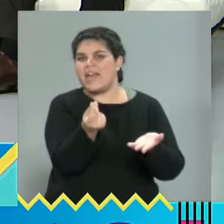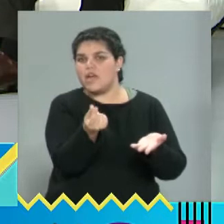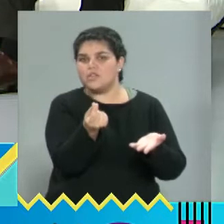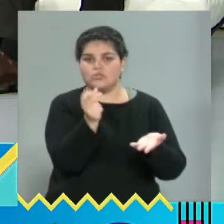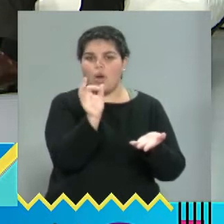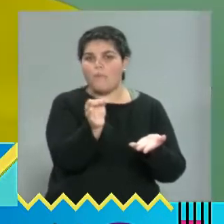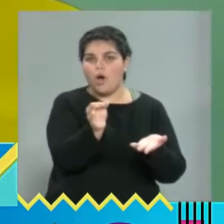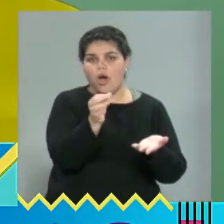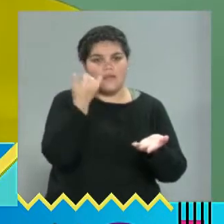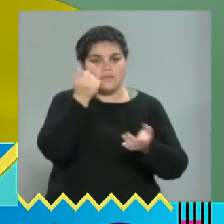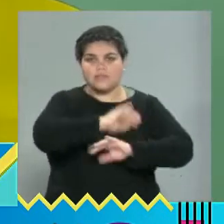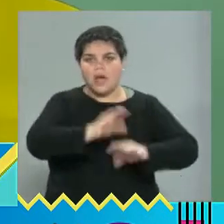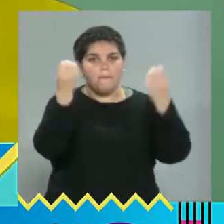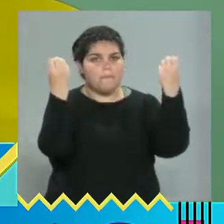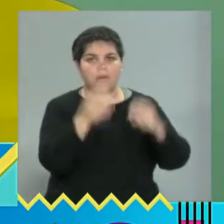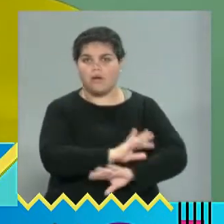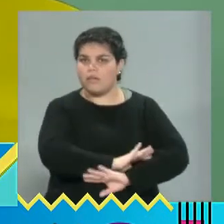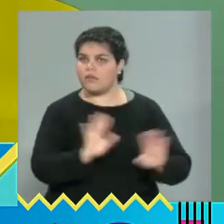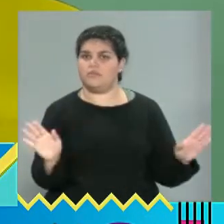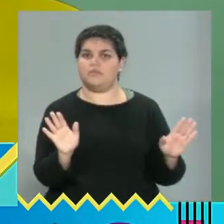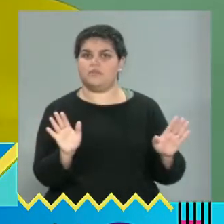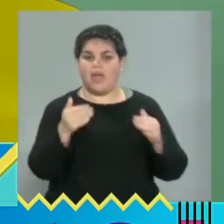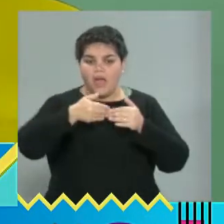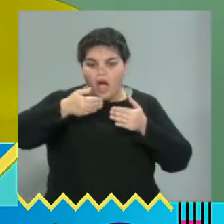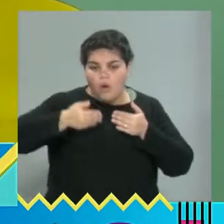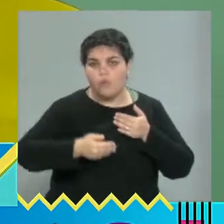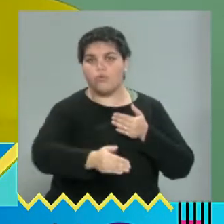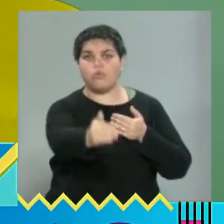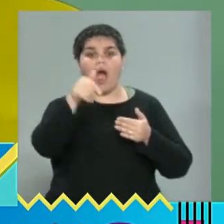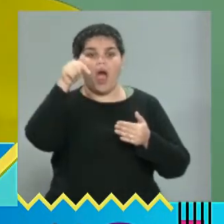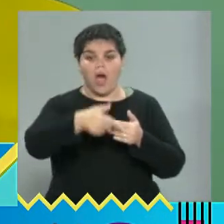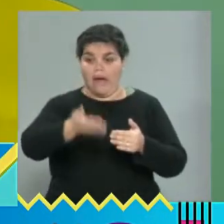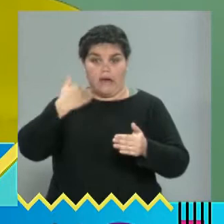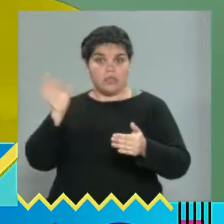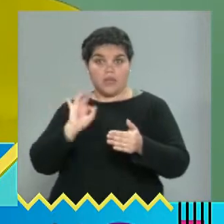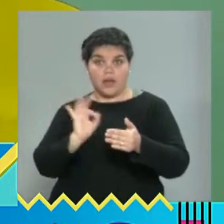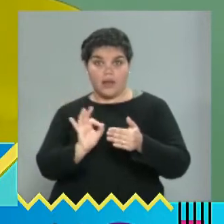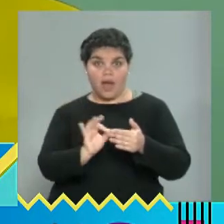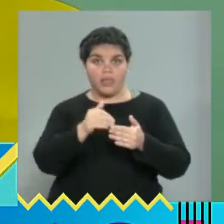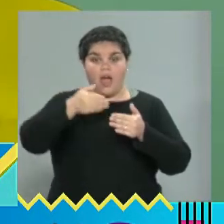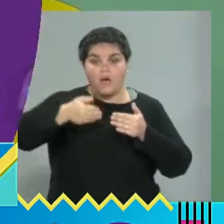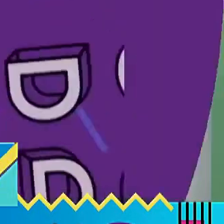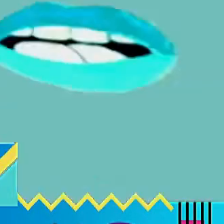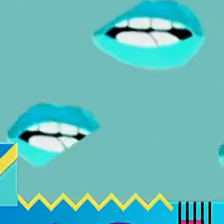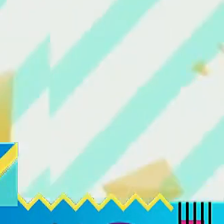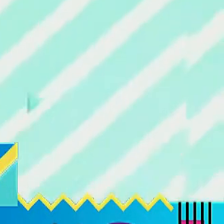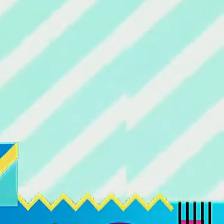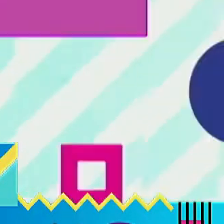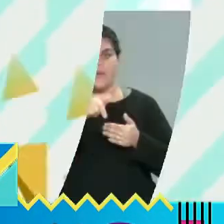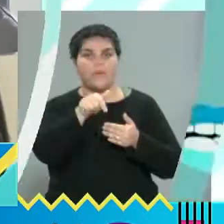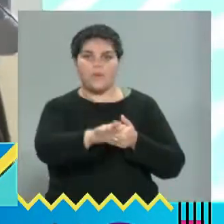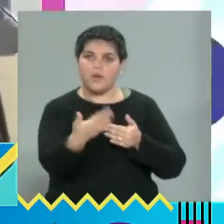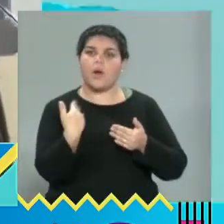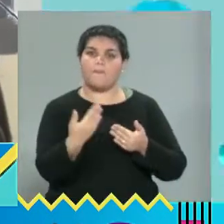dio. Por lo tanto, ahora si no saliste hasta ahora hay una oportunidad en términos de